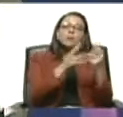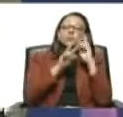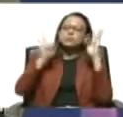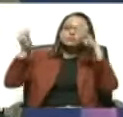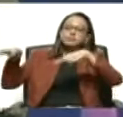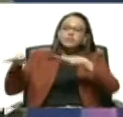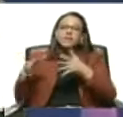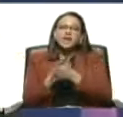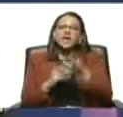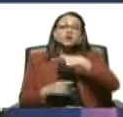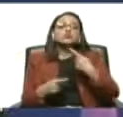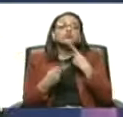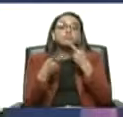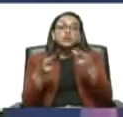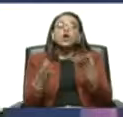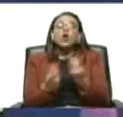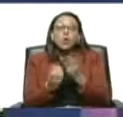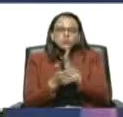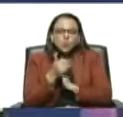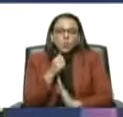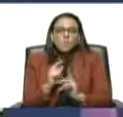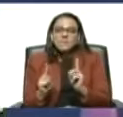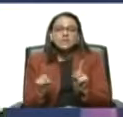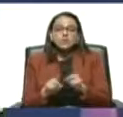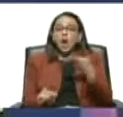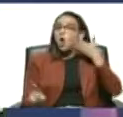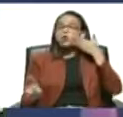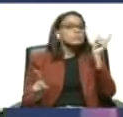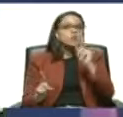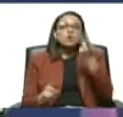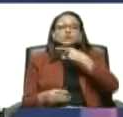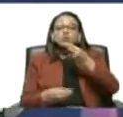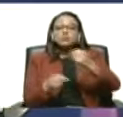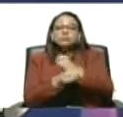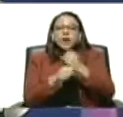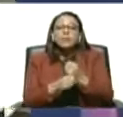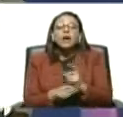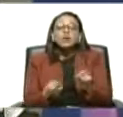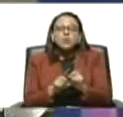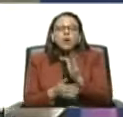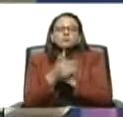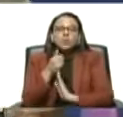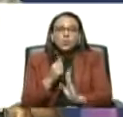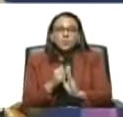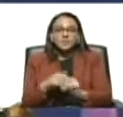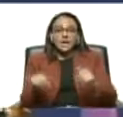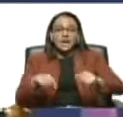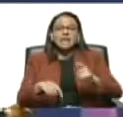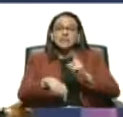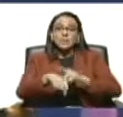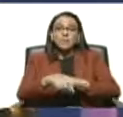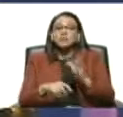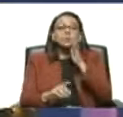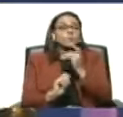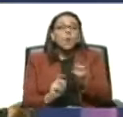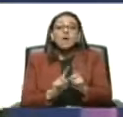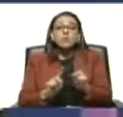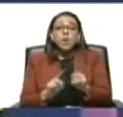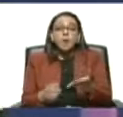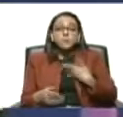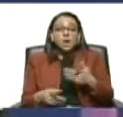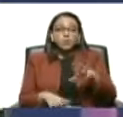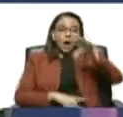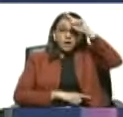humildad y con modestia. En un momento además donde llegó la hora irreversible de un nuevo